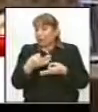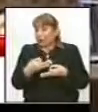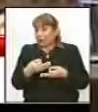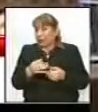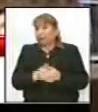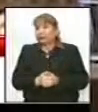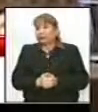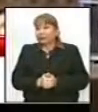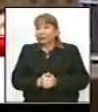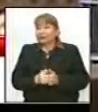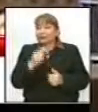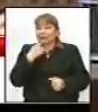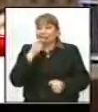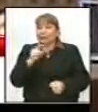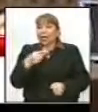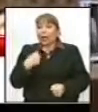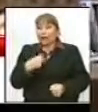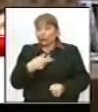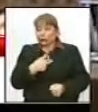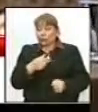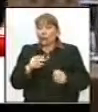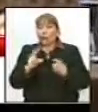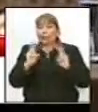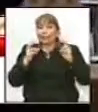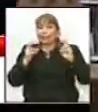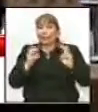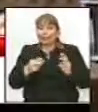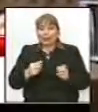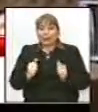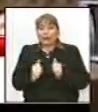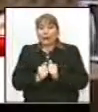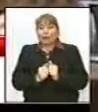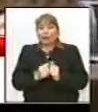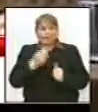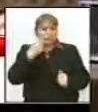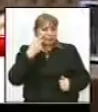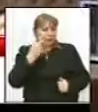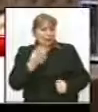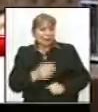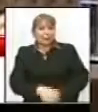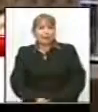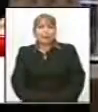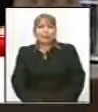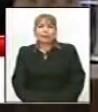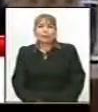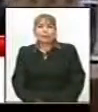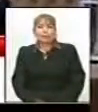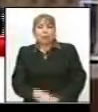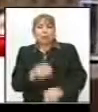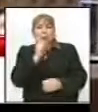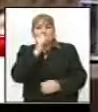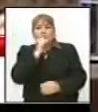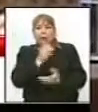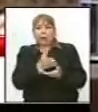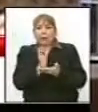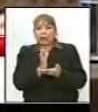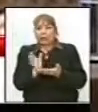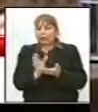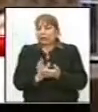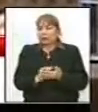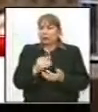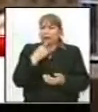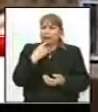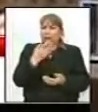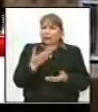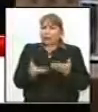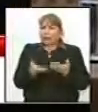estamos preocupados con el tema, porque hemos visto versiones hemos visto medios de prensa, etcétera, tomar esto como